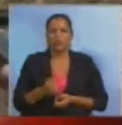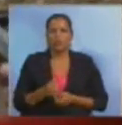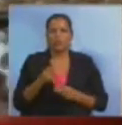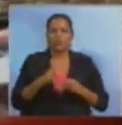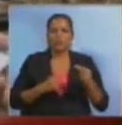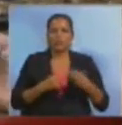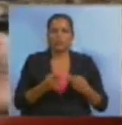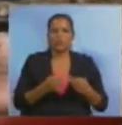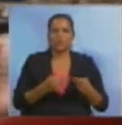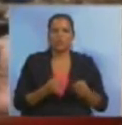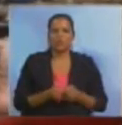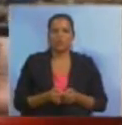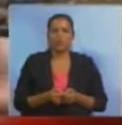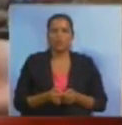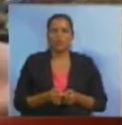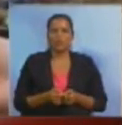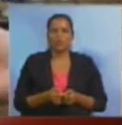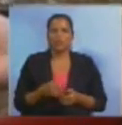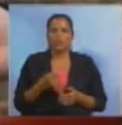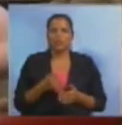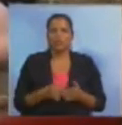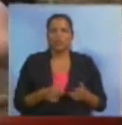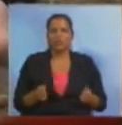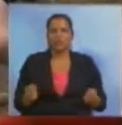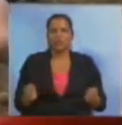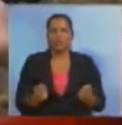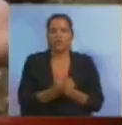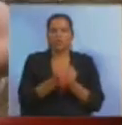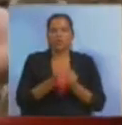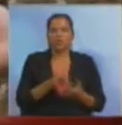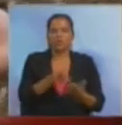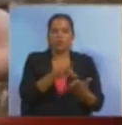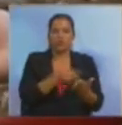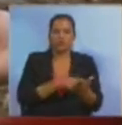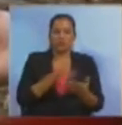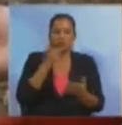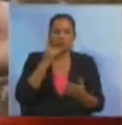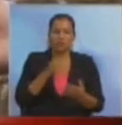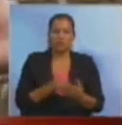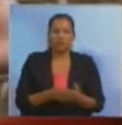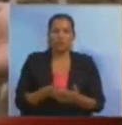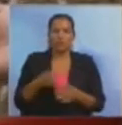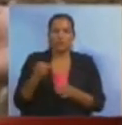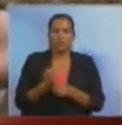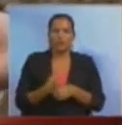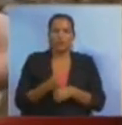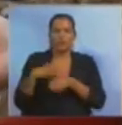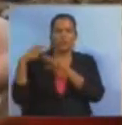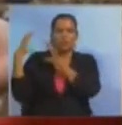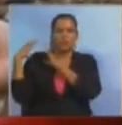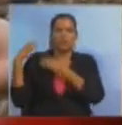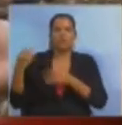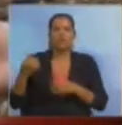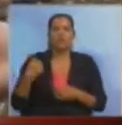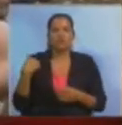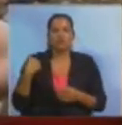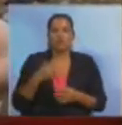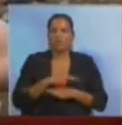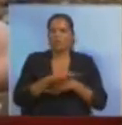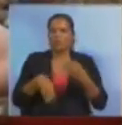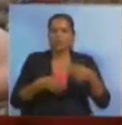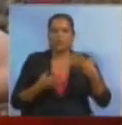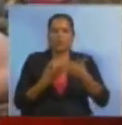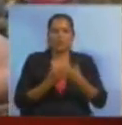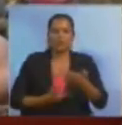construyendo con base del plano, de lo que hicimos en el municipio. ¿Tienen los permisos de construcción?